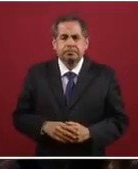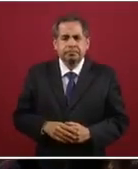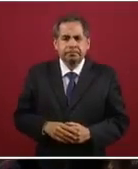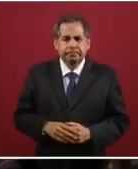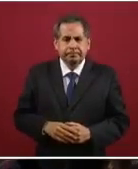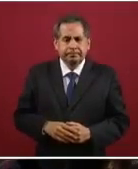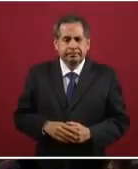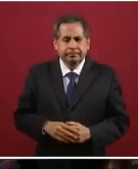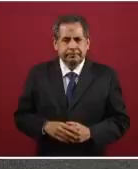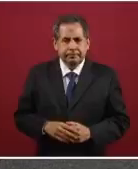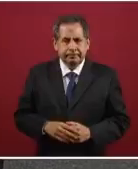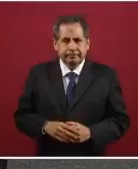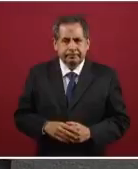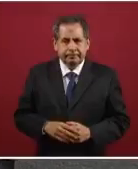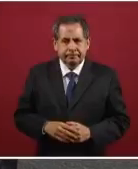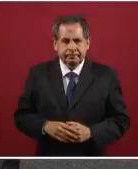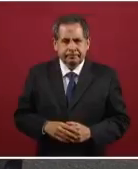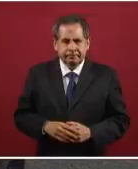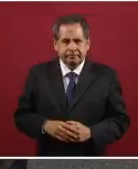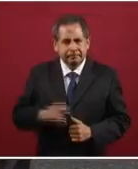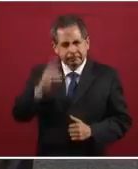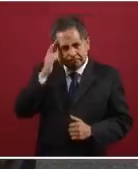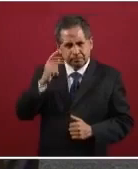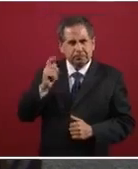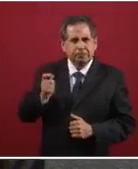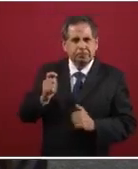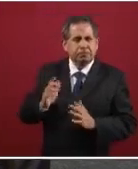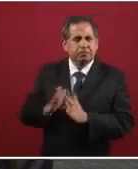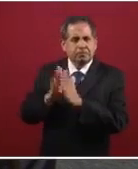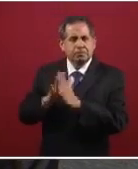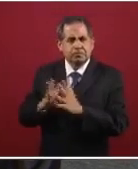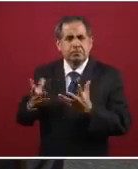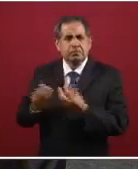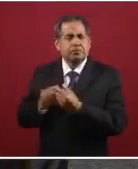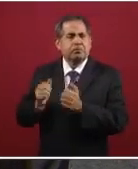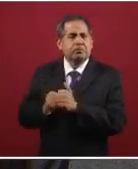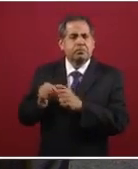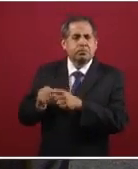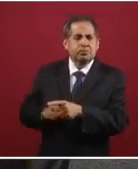de la participación